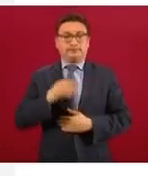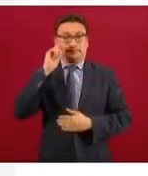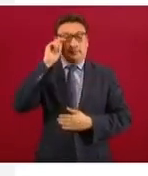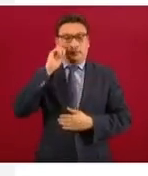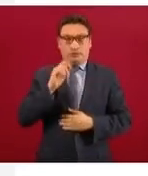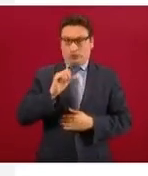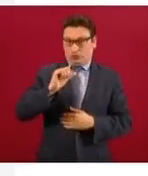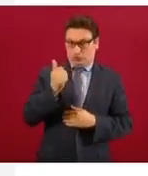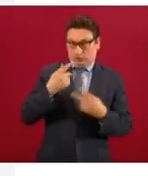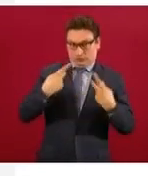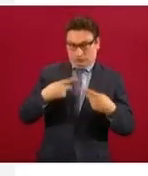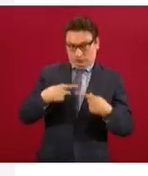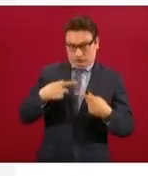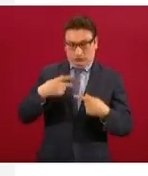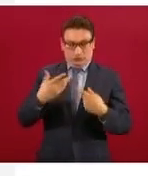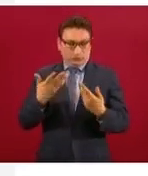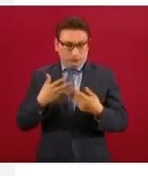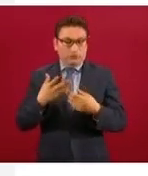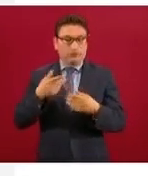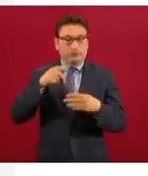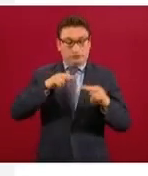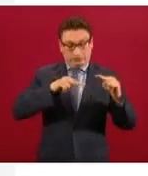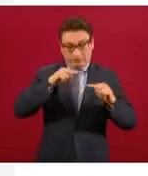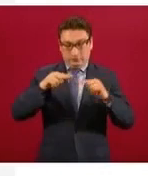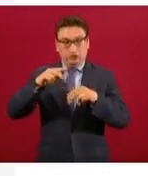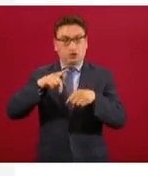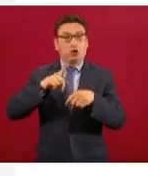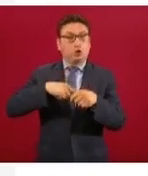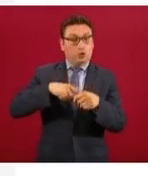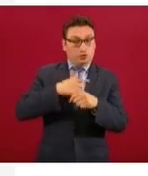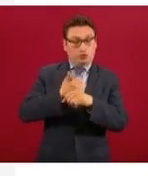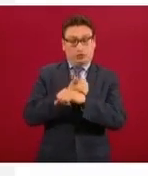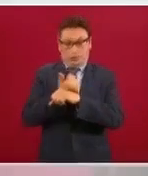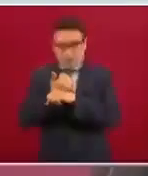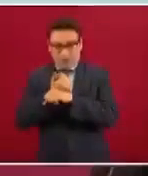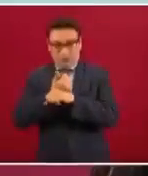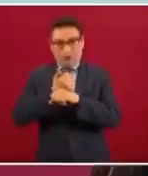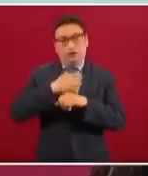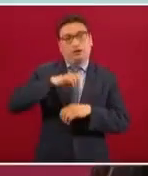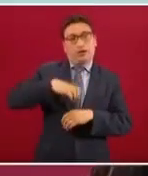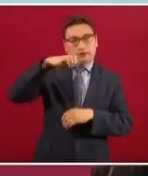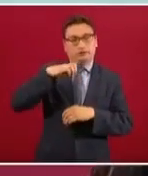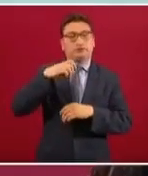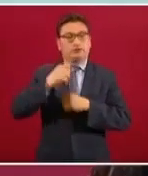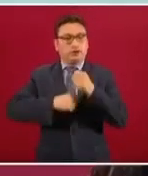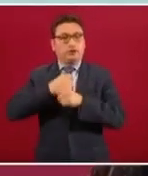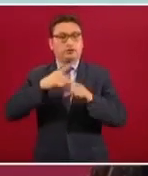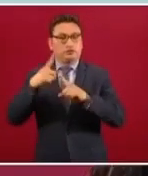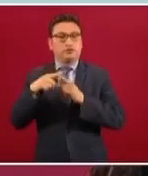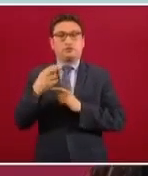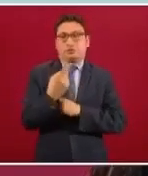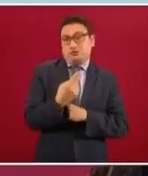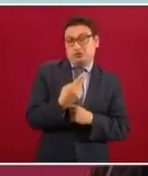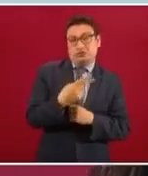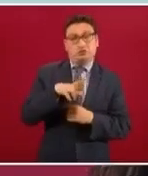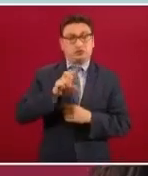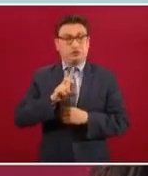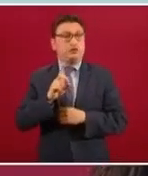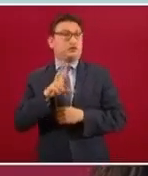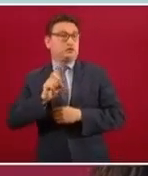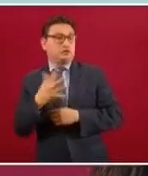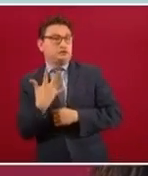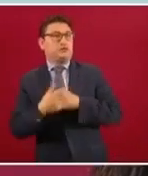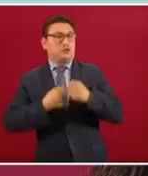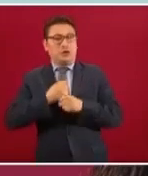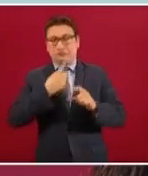las personas que están representadas por estas barras amarillas en distintas categorías de edad, 29, 25, 30,